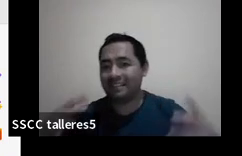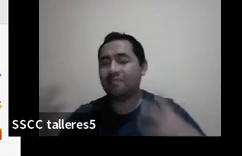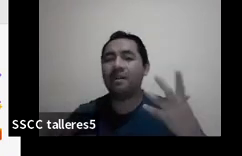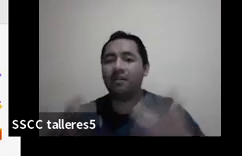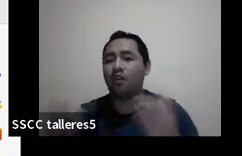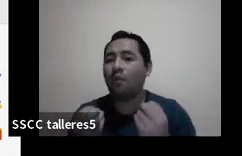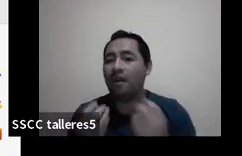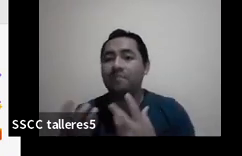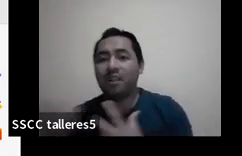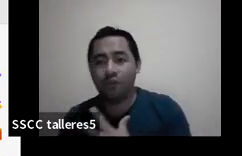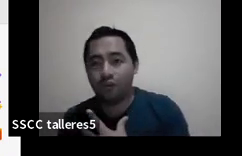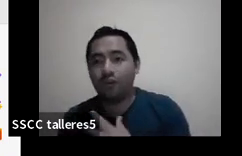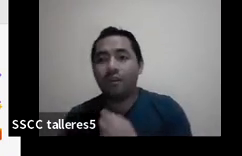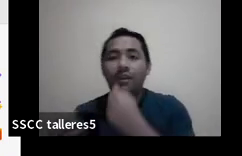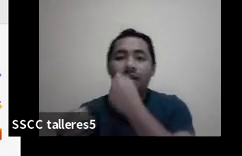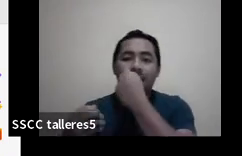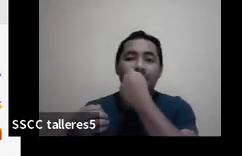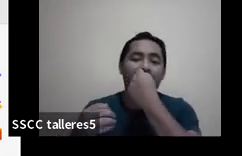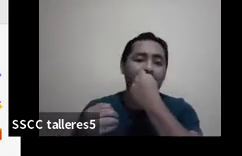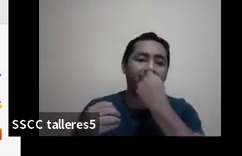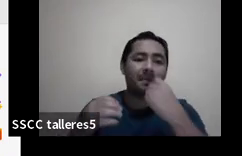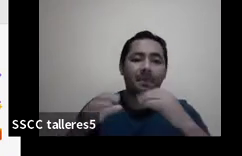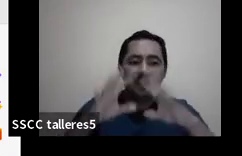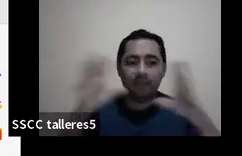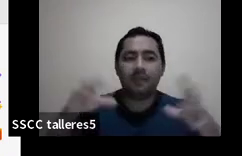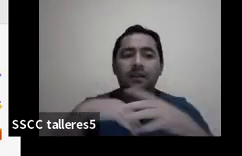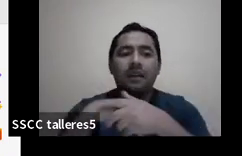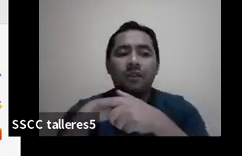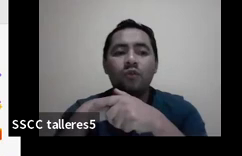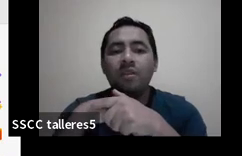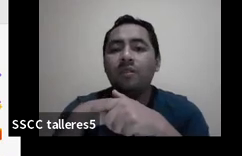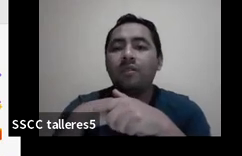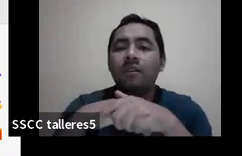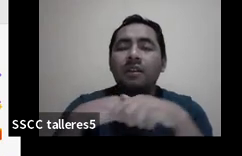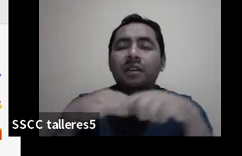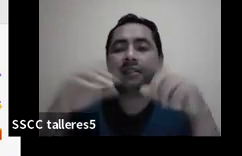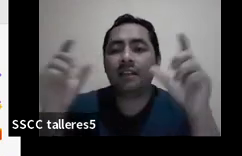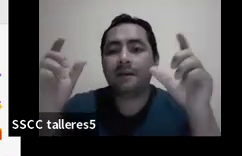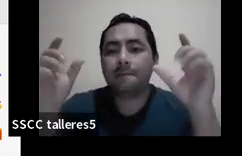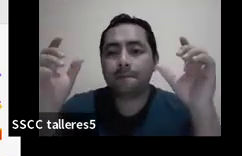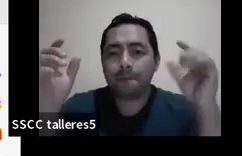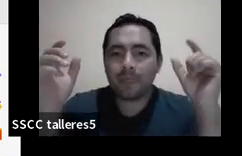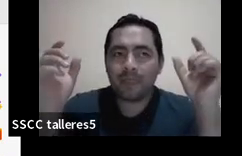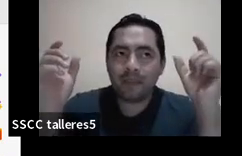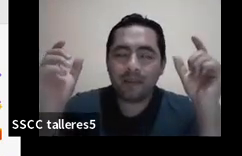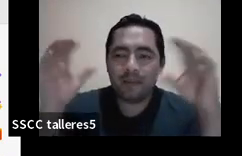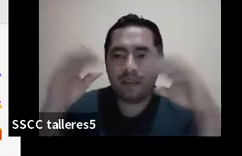un sistema, ¿no? Como el español, ¿ya? Y resumido,